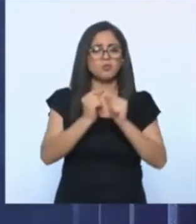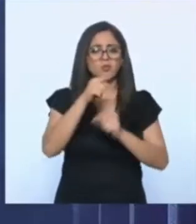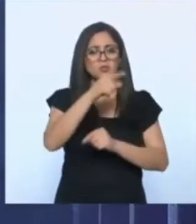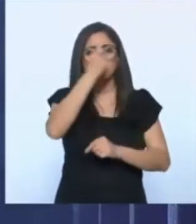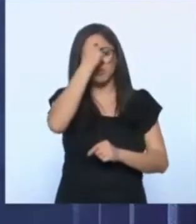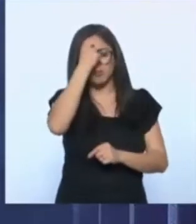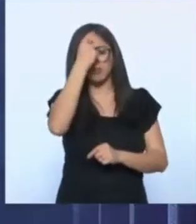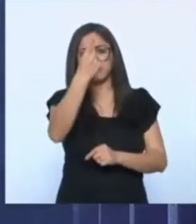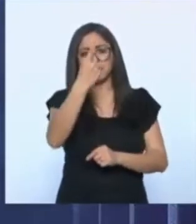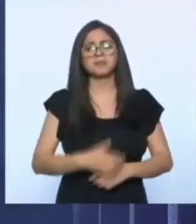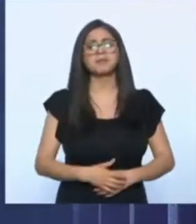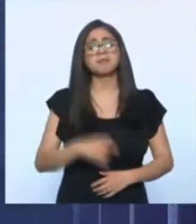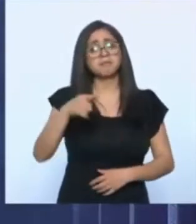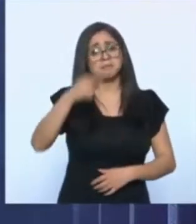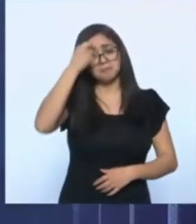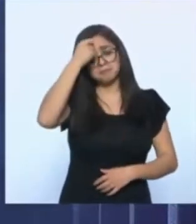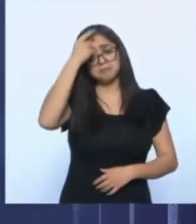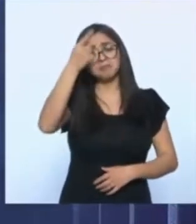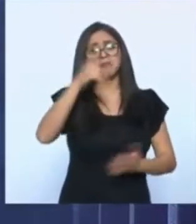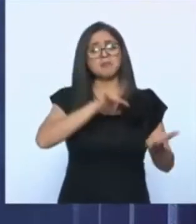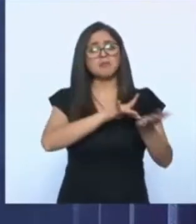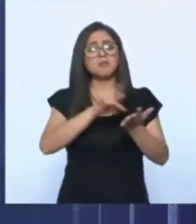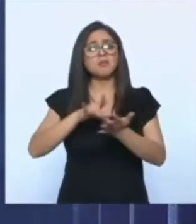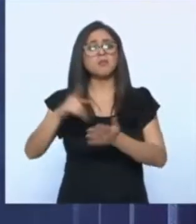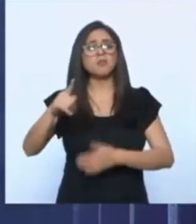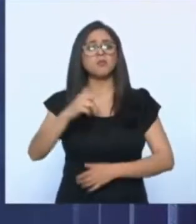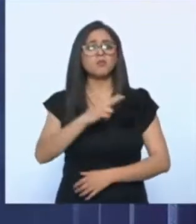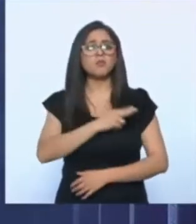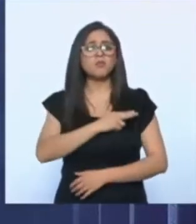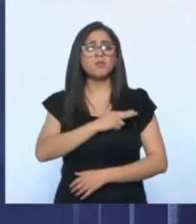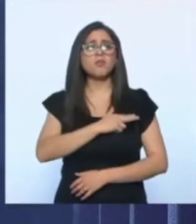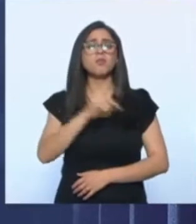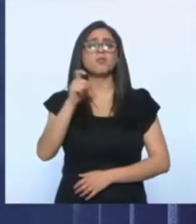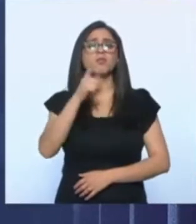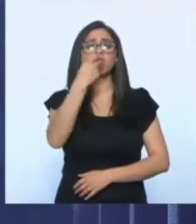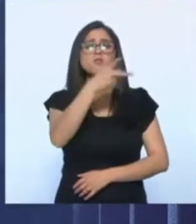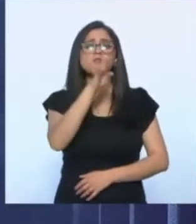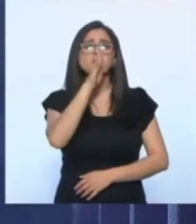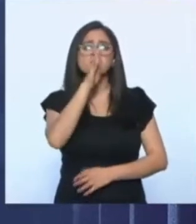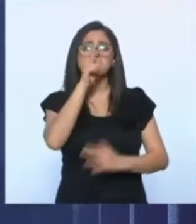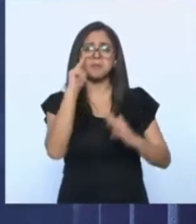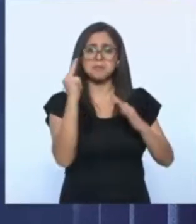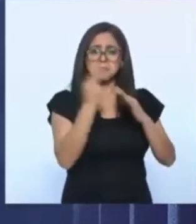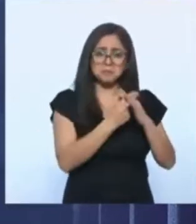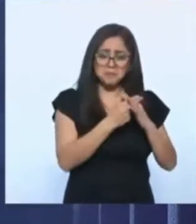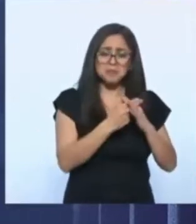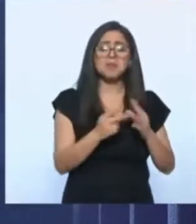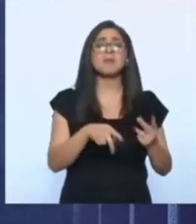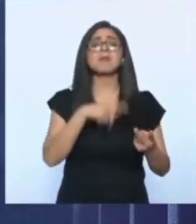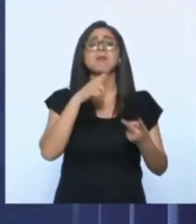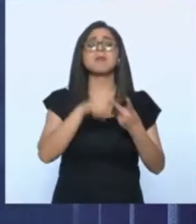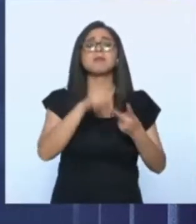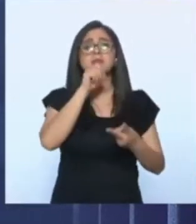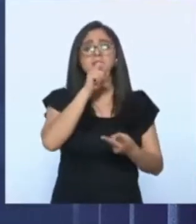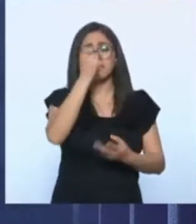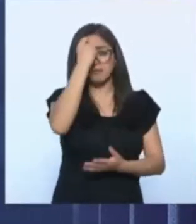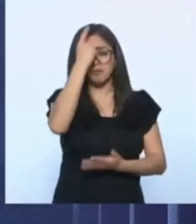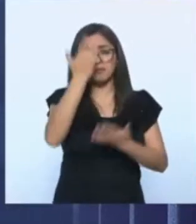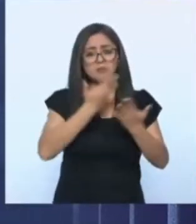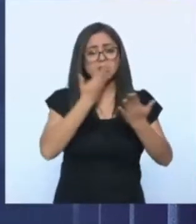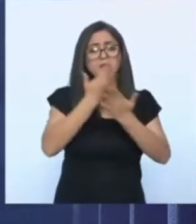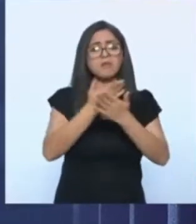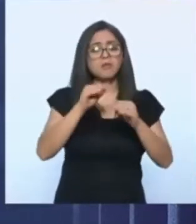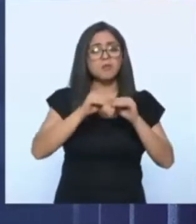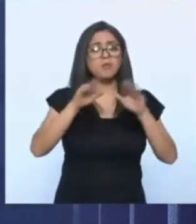de la iniciativa a favor de los huérfanos de víctimas de feminicidio, también estamos hablando de la iniciativa en torno a la alerta de